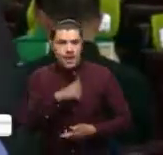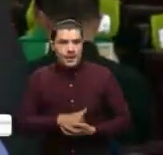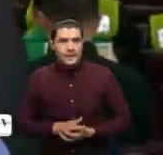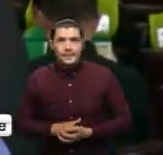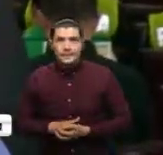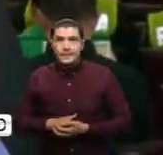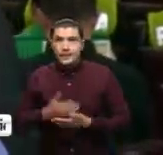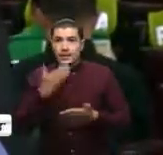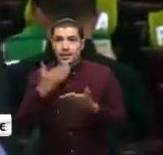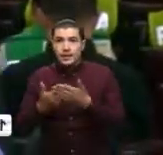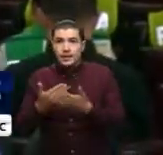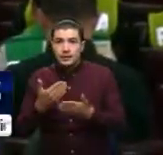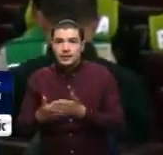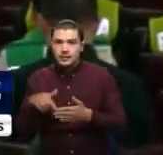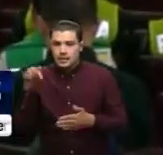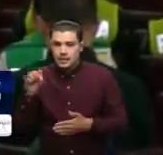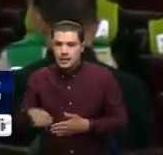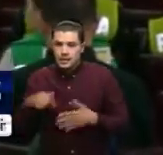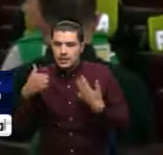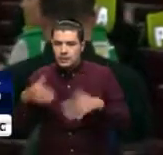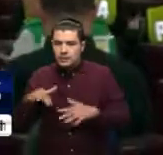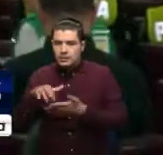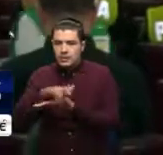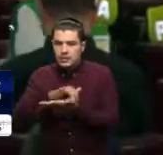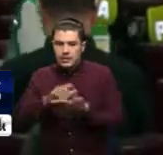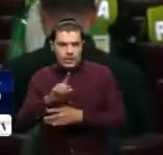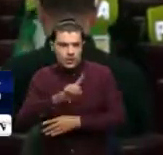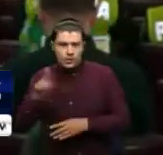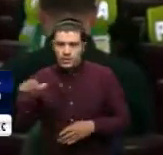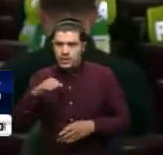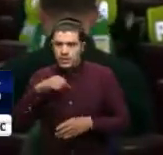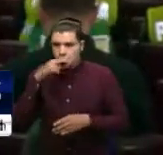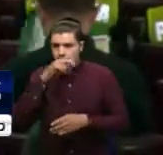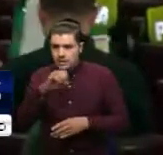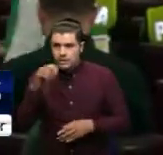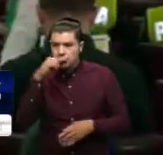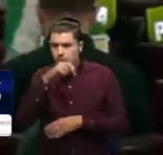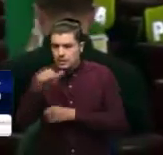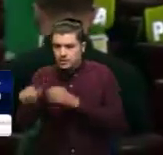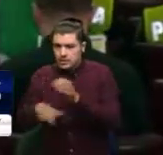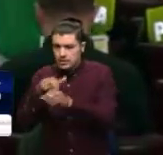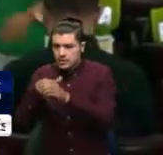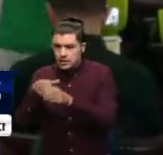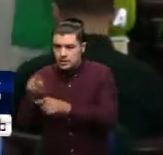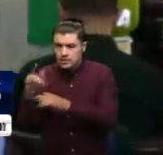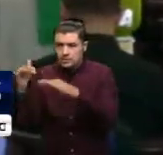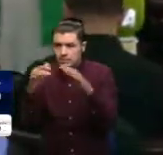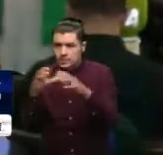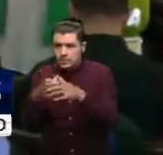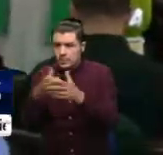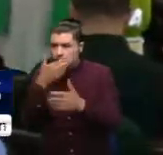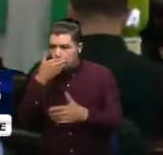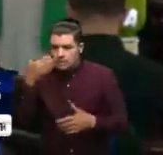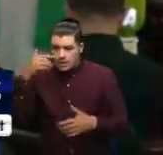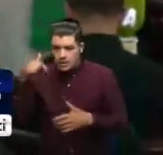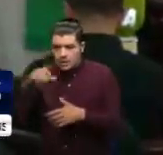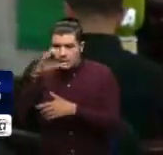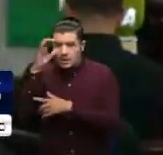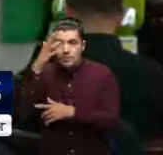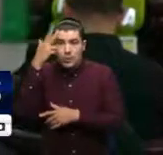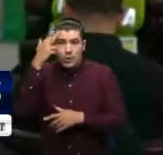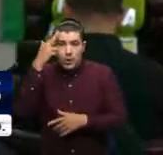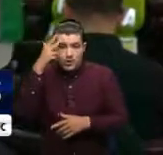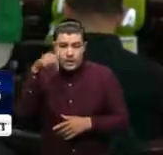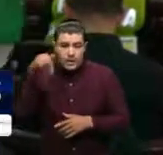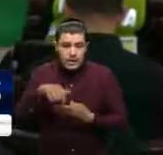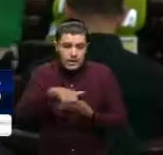afortunadamente santander no tiene reclutamiento de niños y niñas en el conflicto armado colombiano porque obviamente en santander